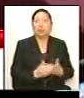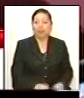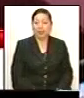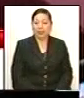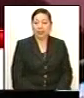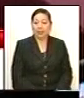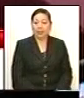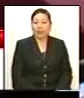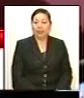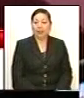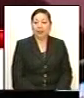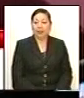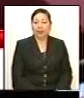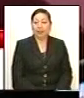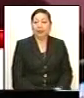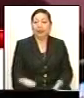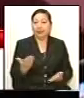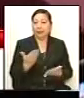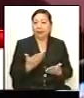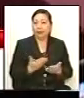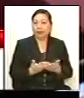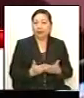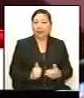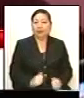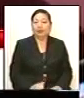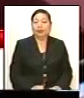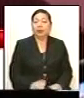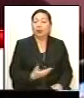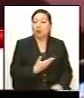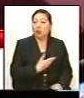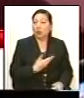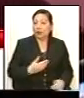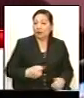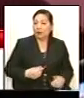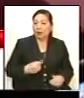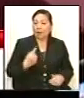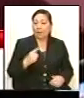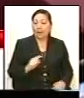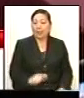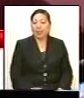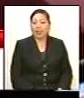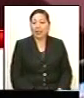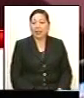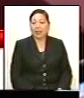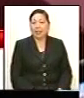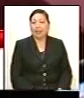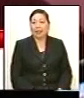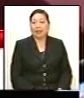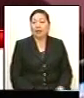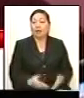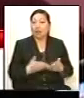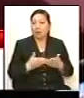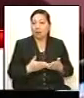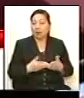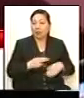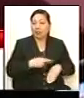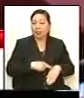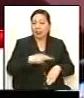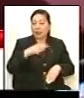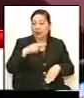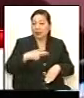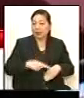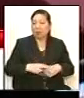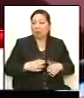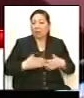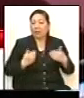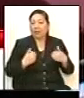terminales portuarios de alcance del ámbito nacional, y los gobiernos regionales, para el caso de los puertos regionales,